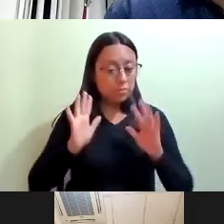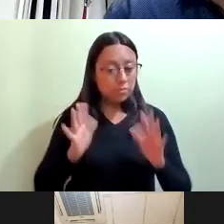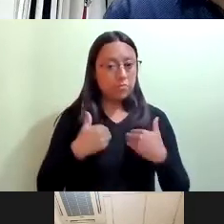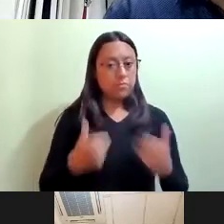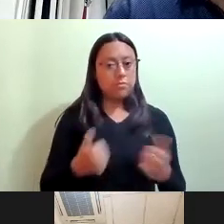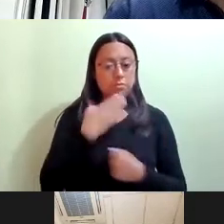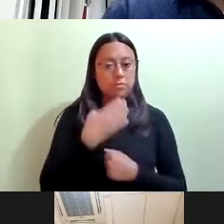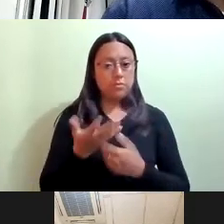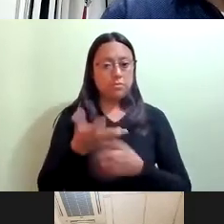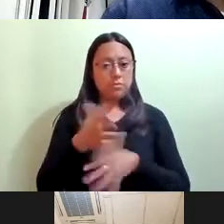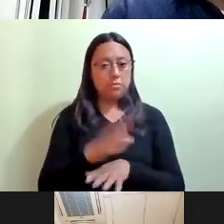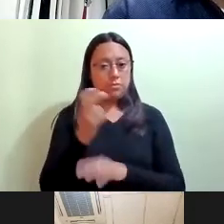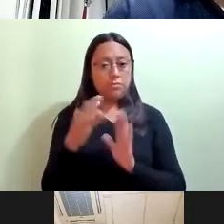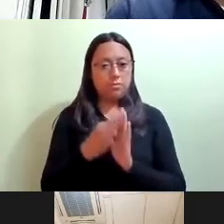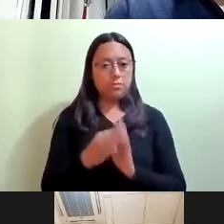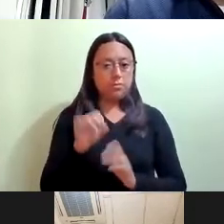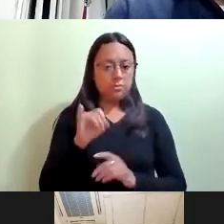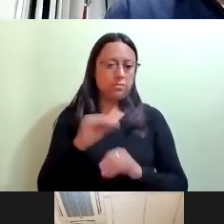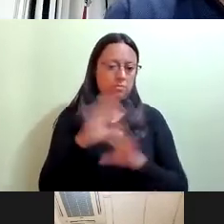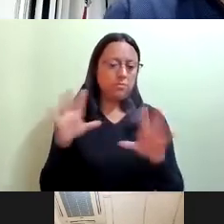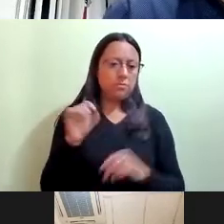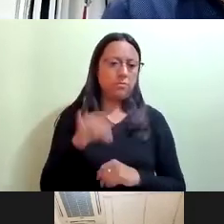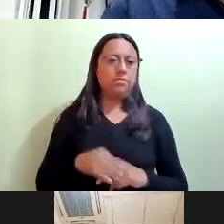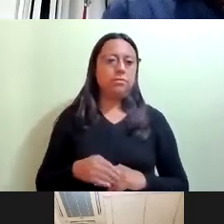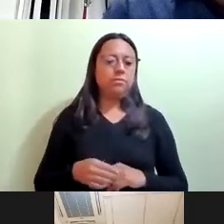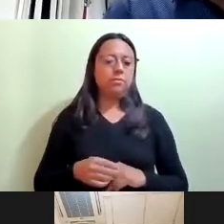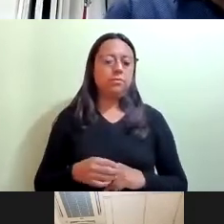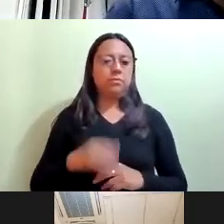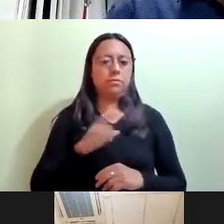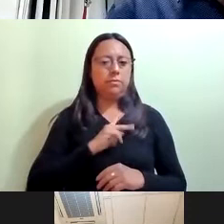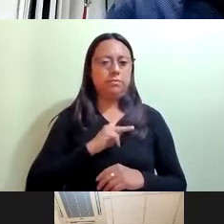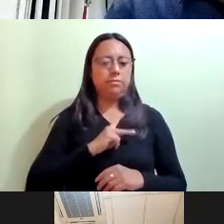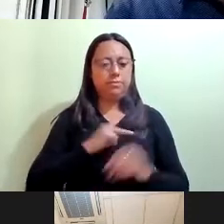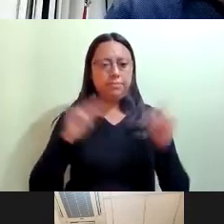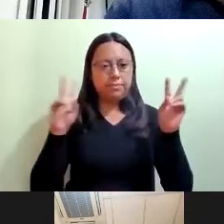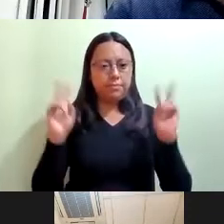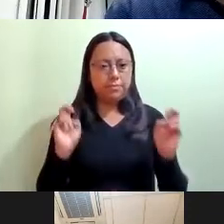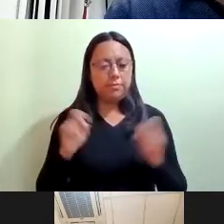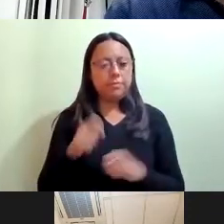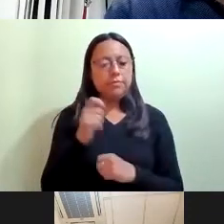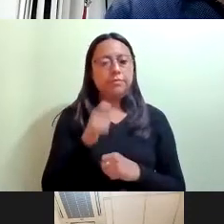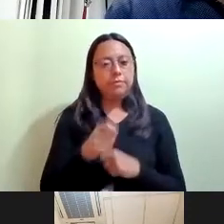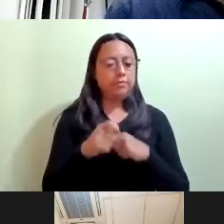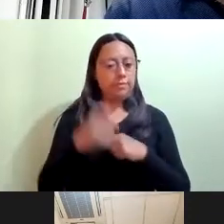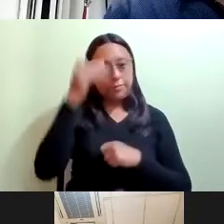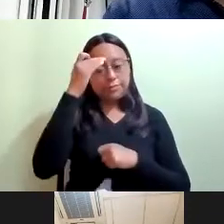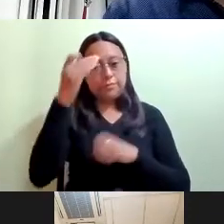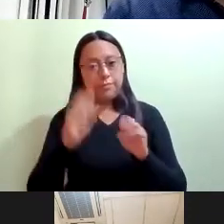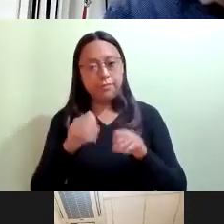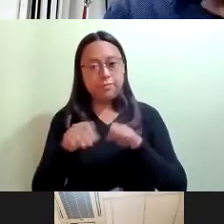el punto. Claro que sí. Digo, mi tema era con los tiempos y con el trabajo que se hizo, que si bien es